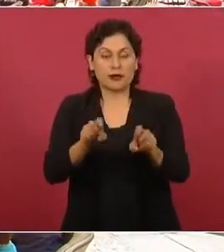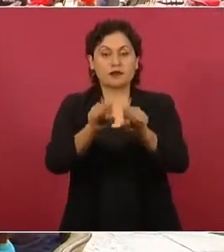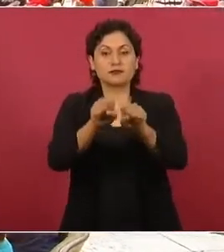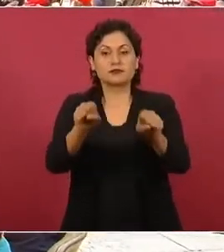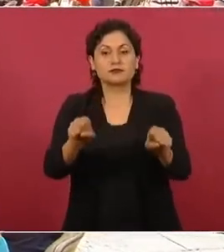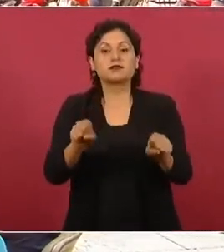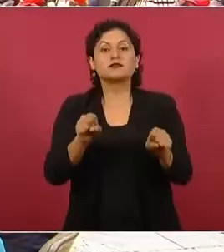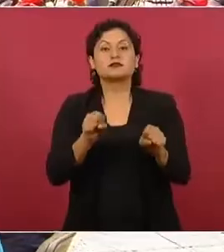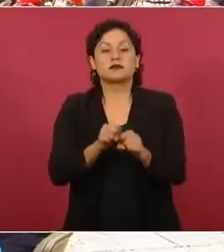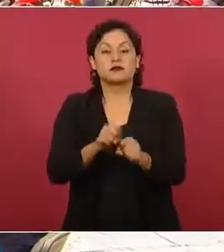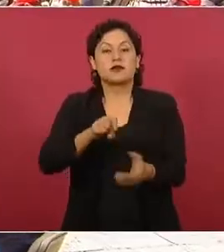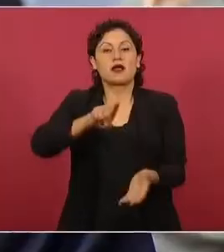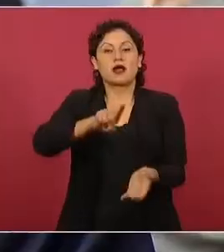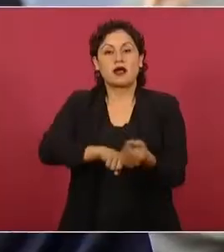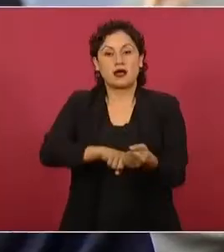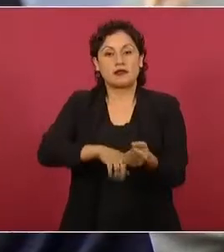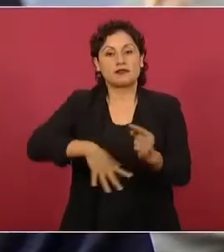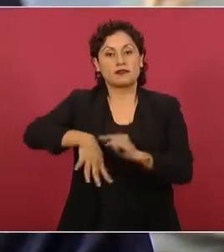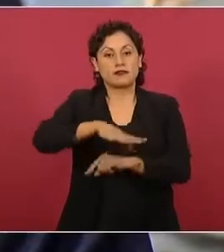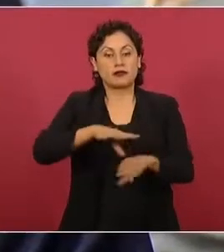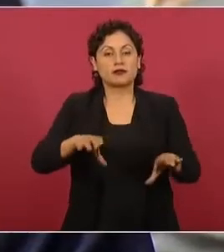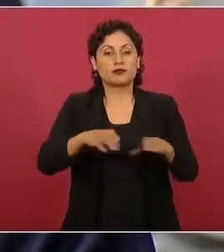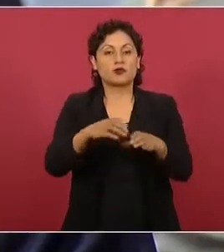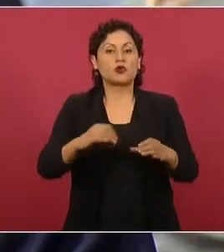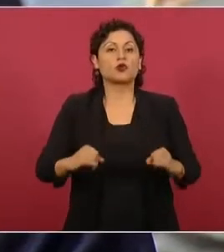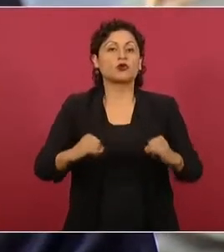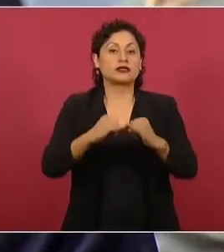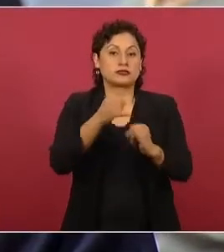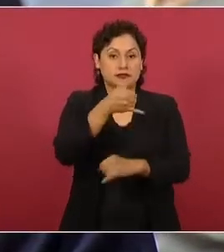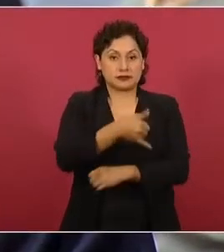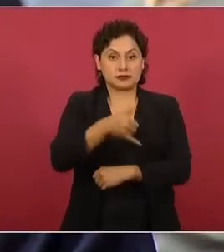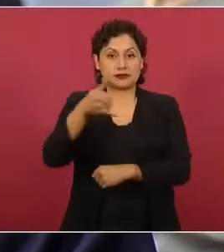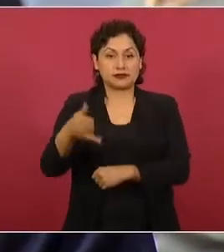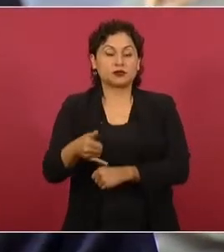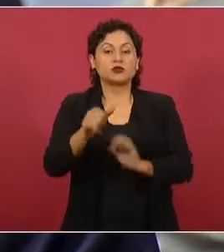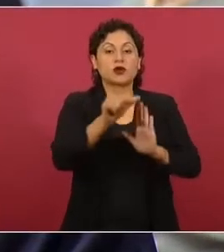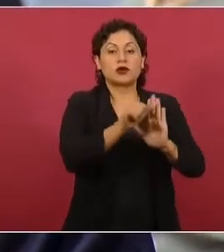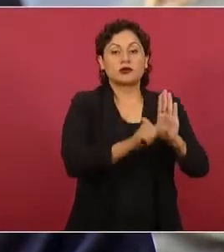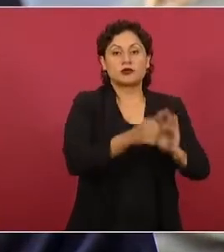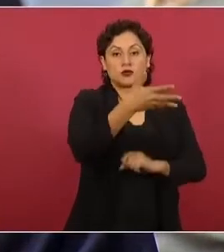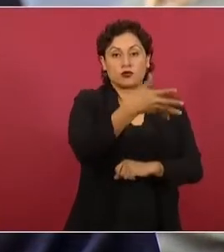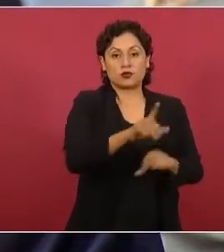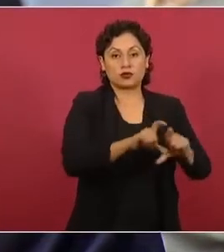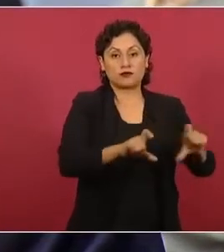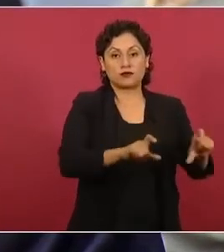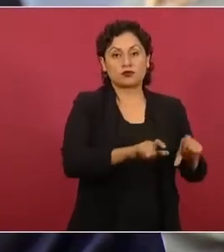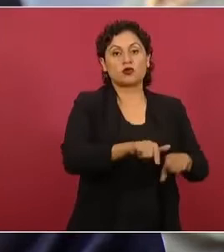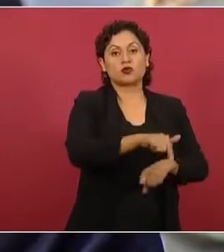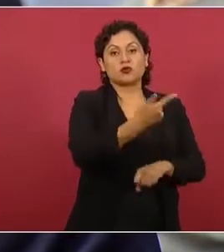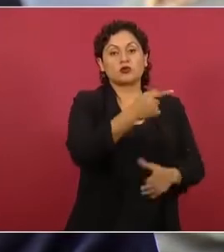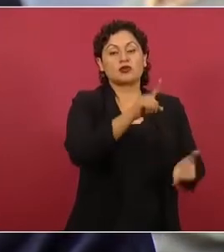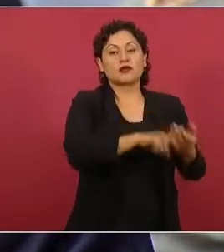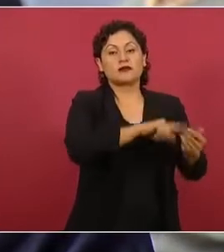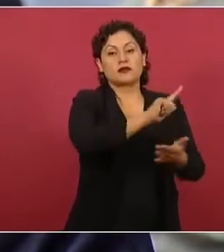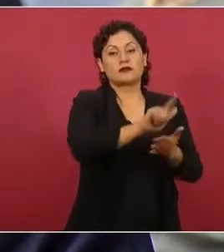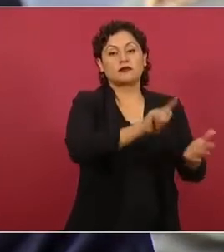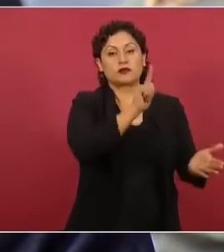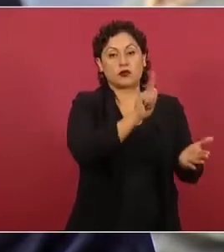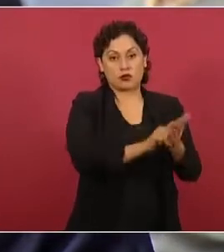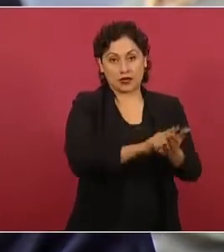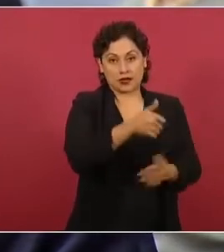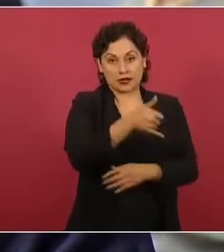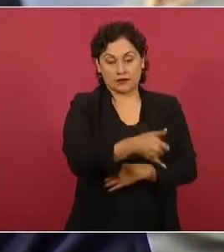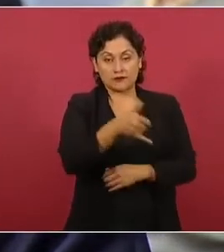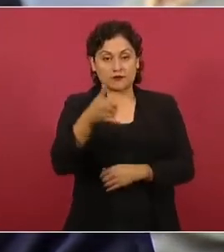control interno del Instituto en cumplimiento con el artículo 10, fracción 12 de la Ley del Instituto del Fondo